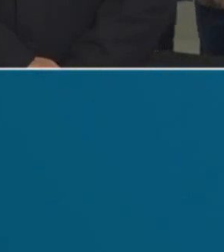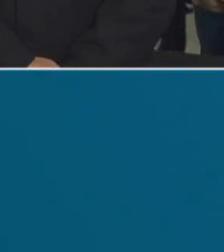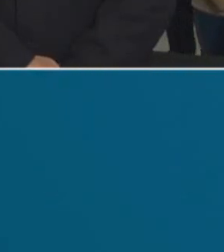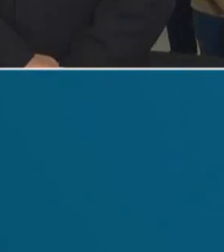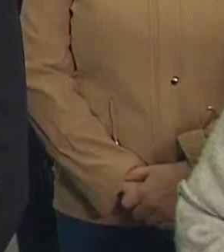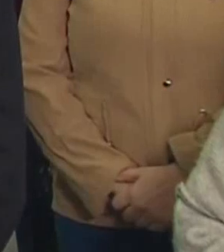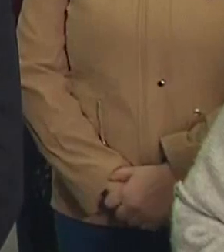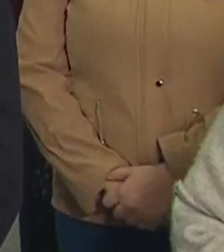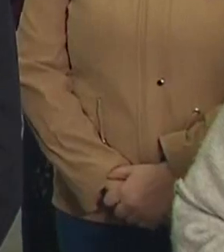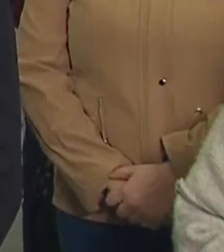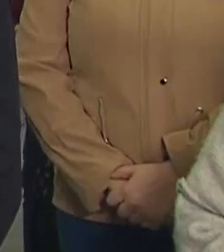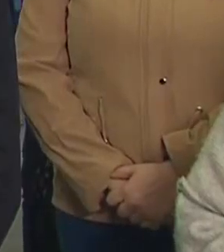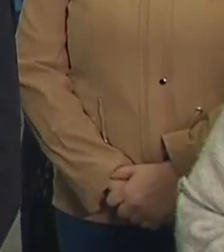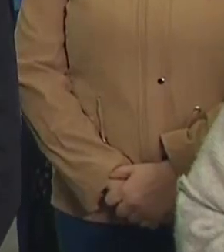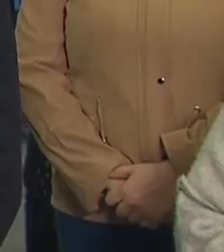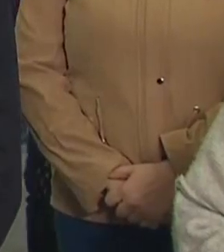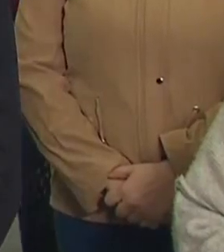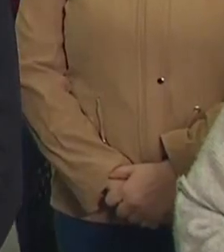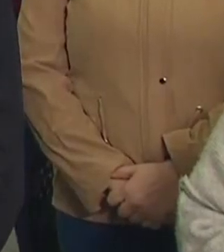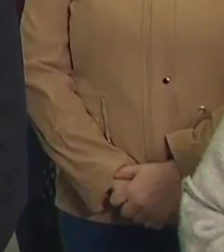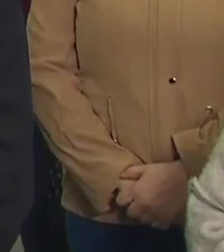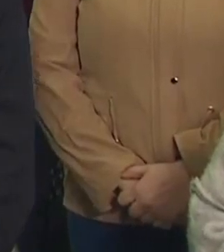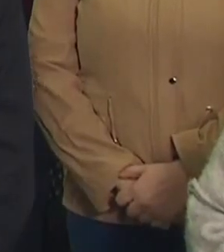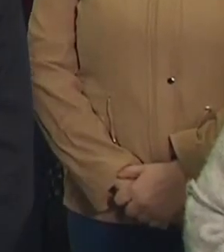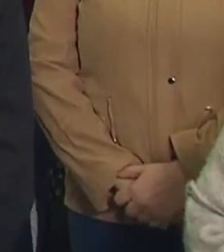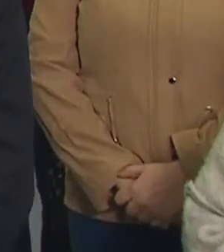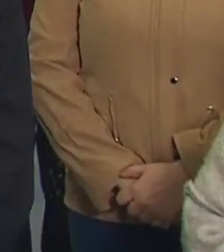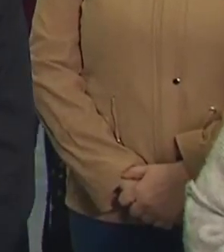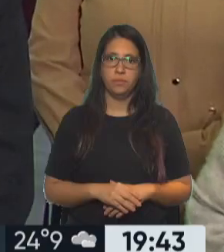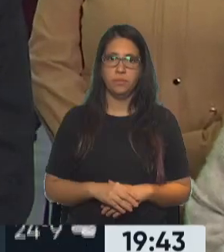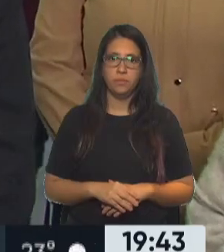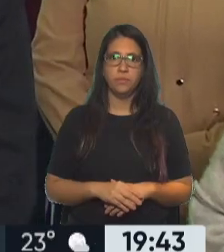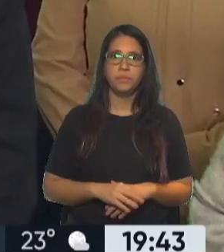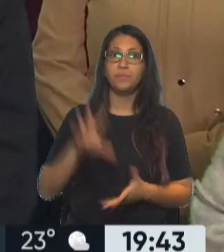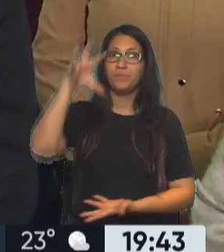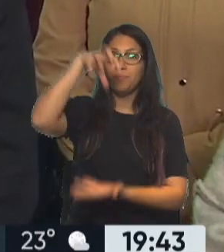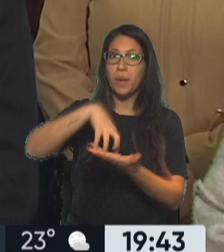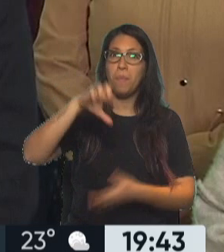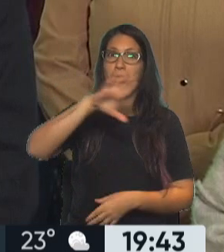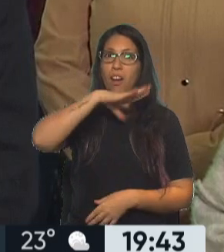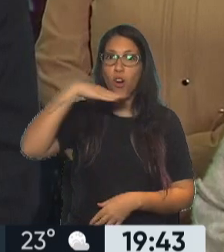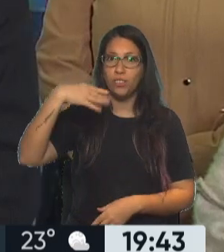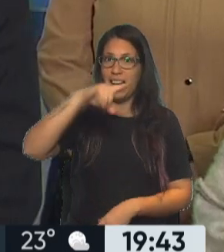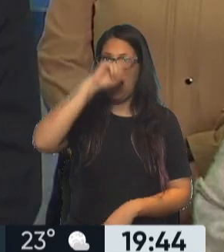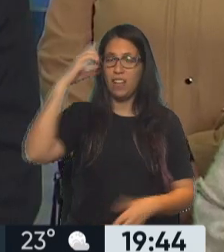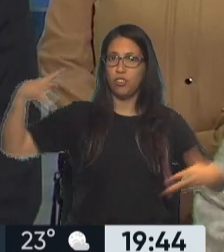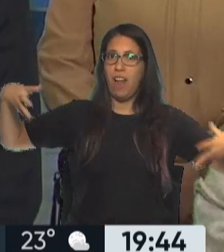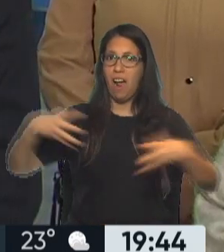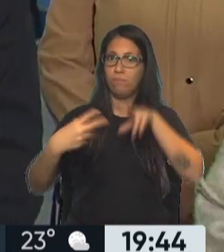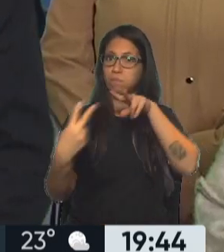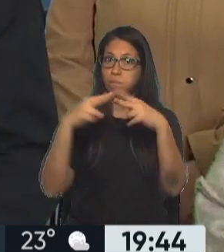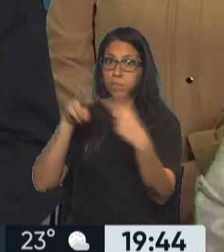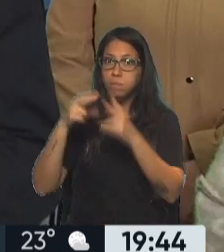Gracias, Horacio. Así es, estamos con el candidato a vicepresidente de Unión por la Patria, Agustín Rossi, en la sede del PJ Nacional. Acaba de culminar un encuentro